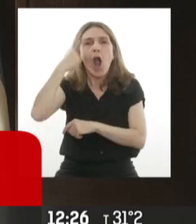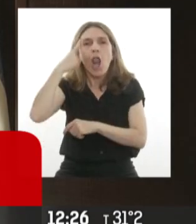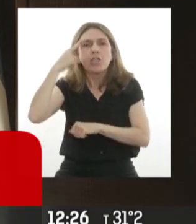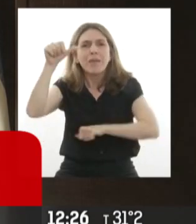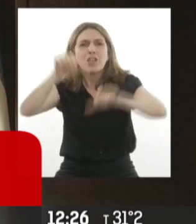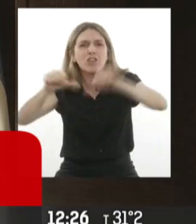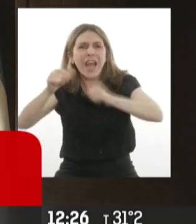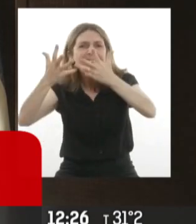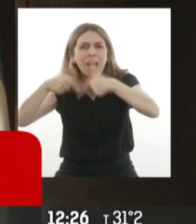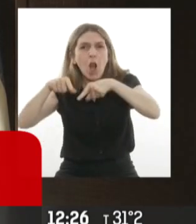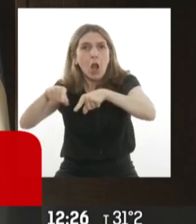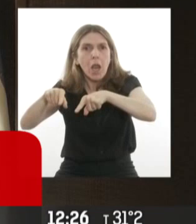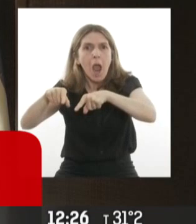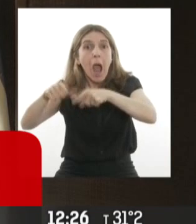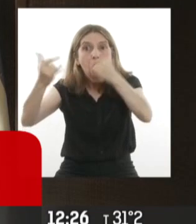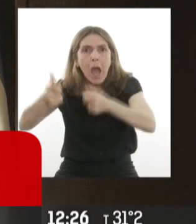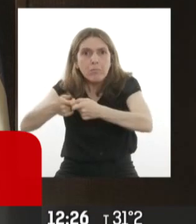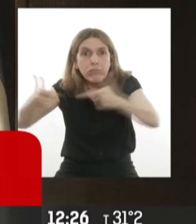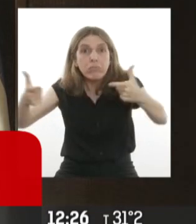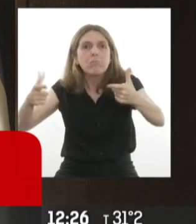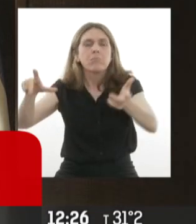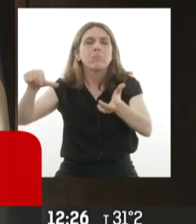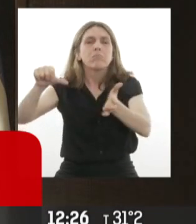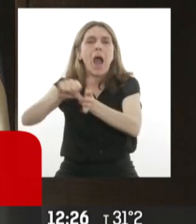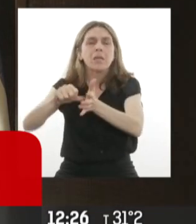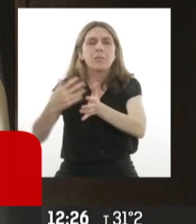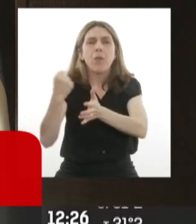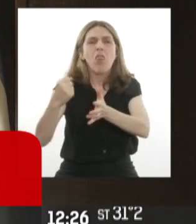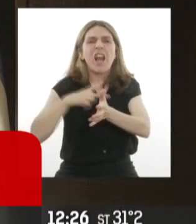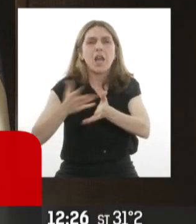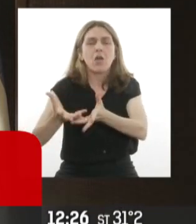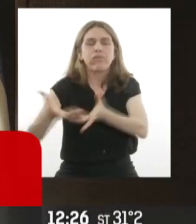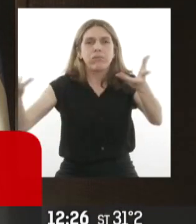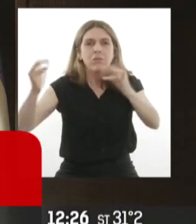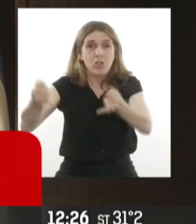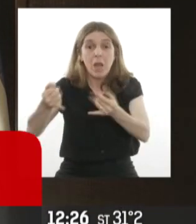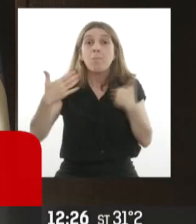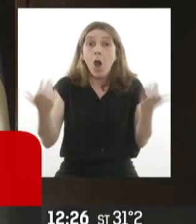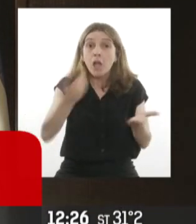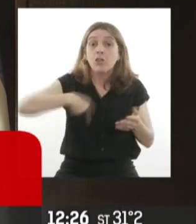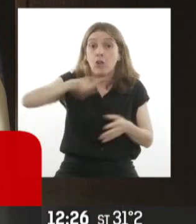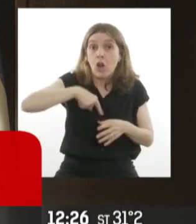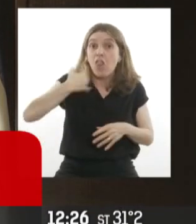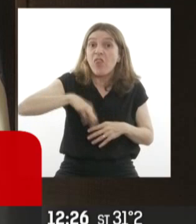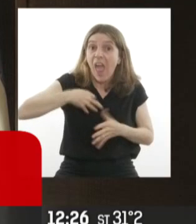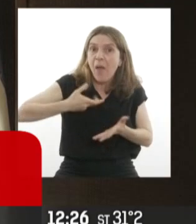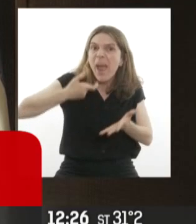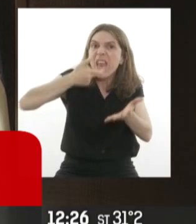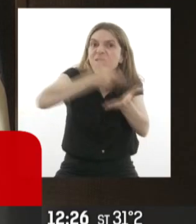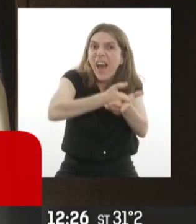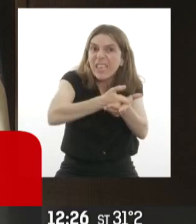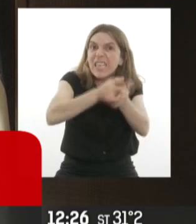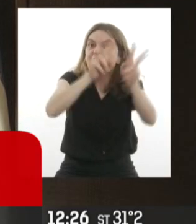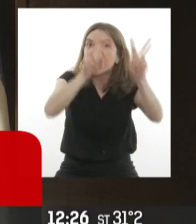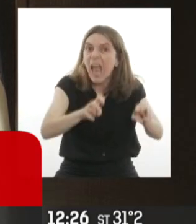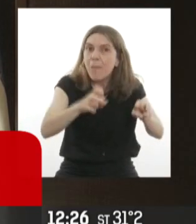Y tenemos que llevar adelante una fuerte inversión en favor del saber de